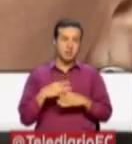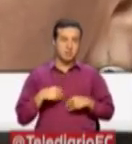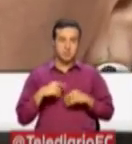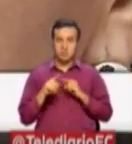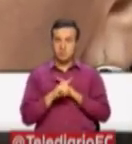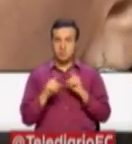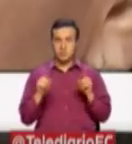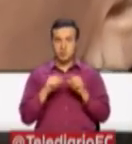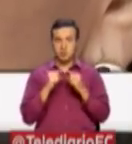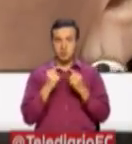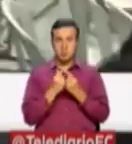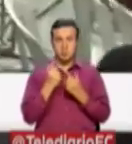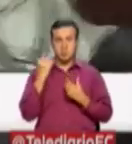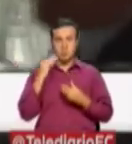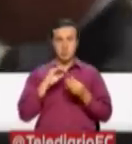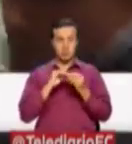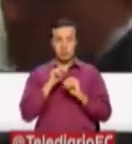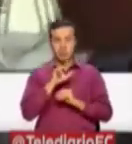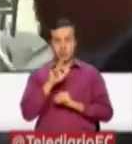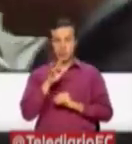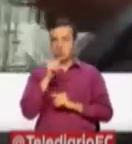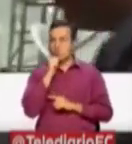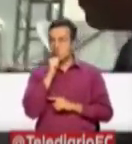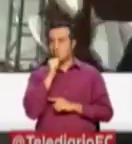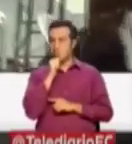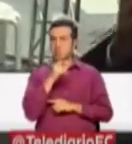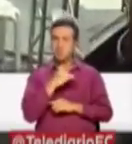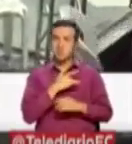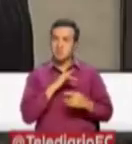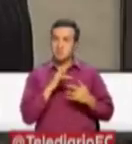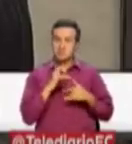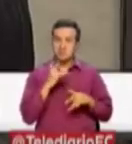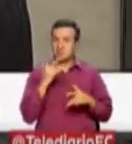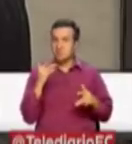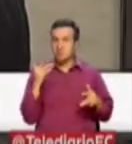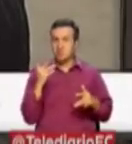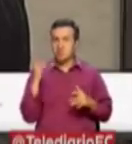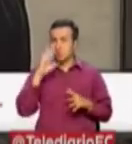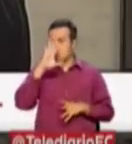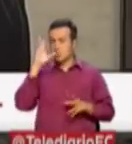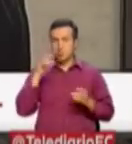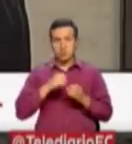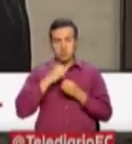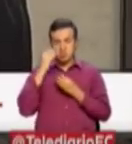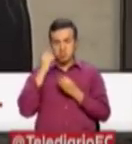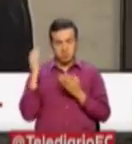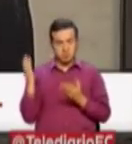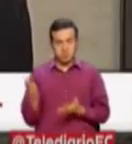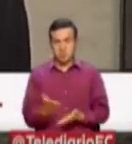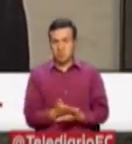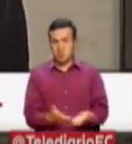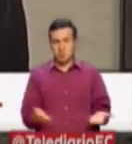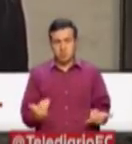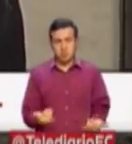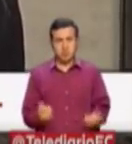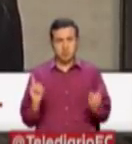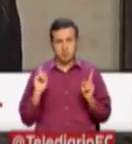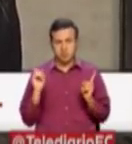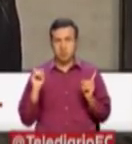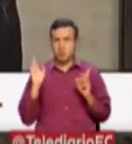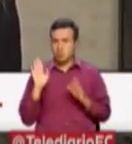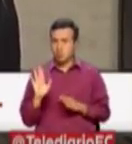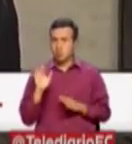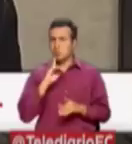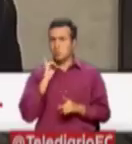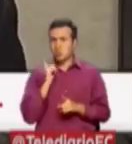las últimas declaraciones de vaca en los medios no han caído del todo bien que él revele todo lo que tenga que decir y no ahora sino que